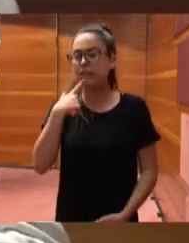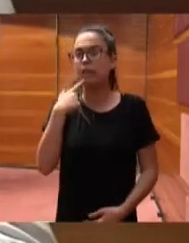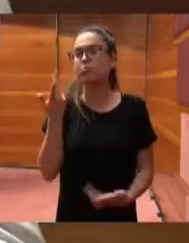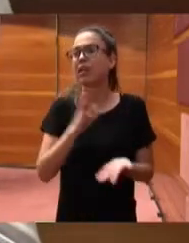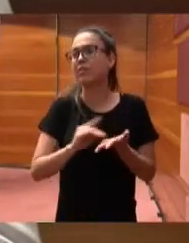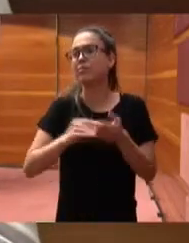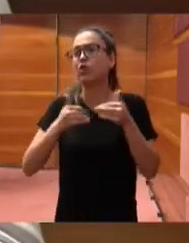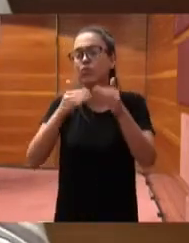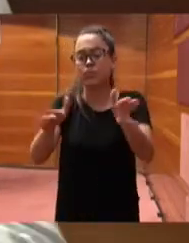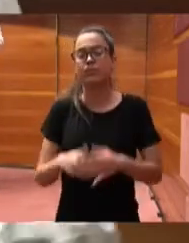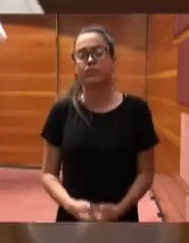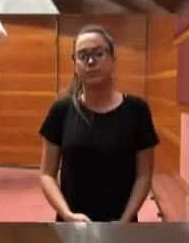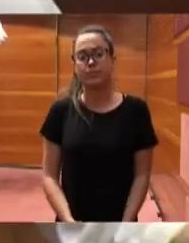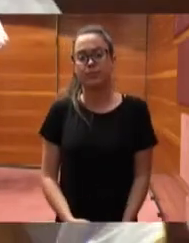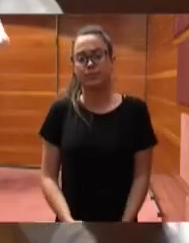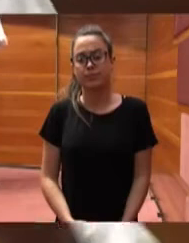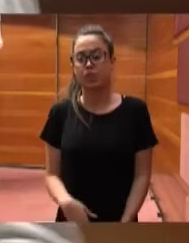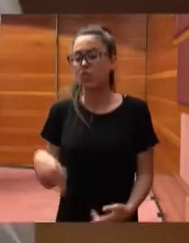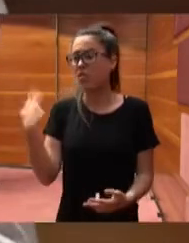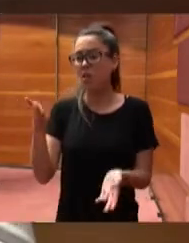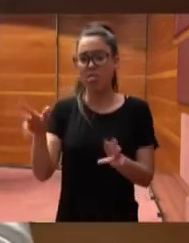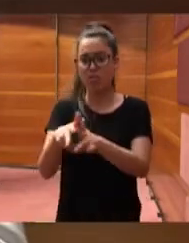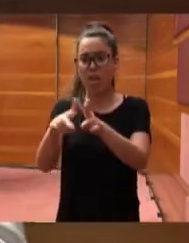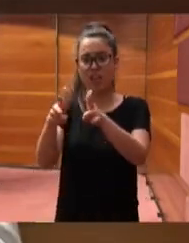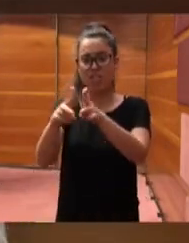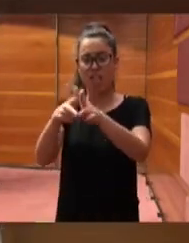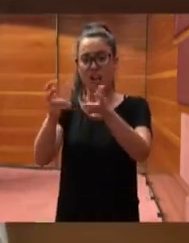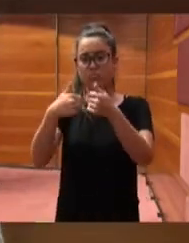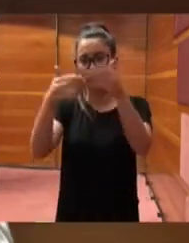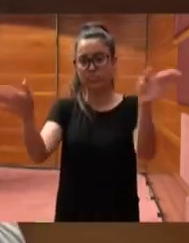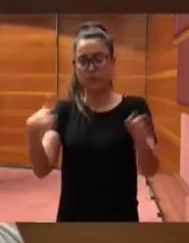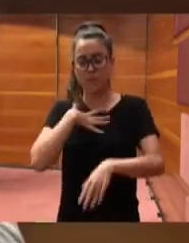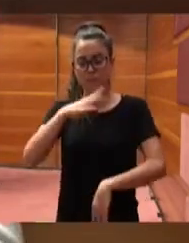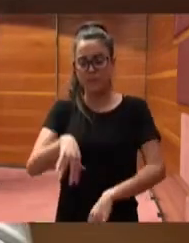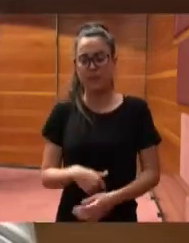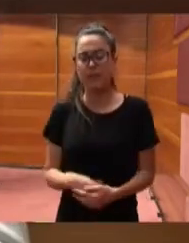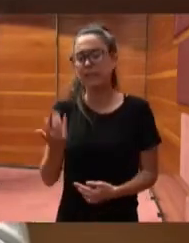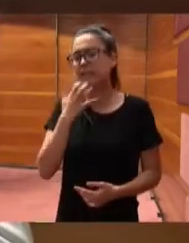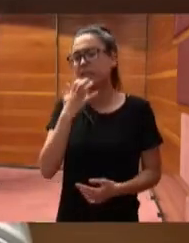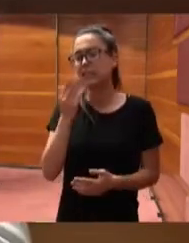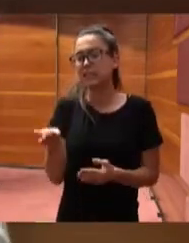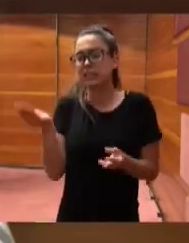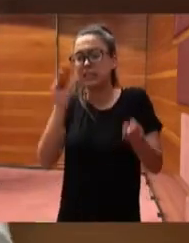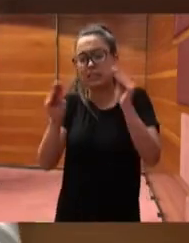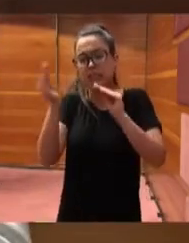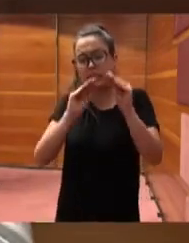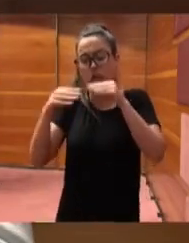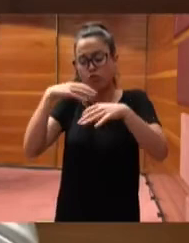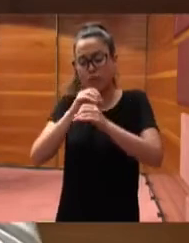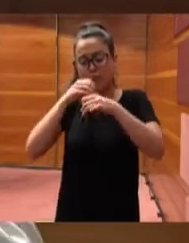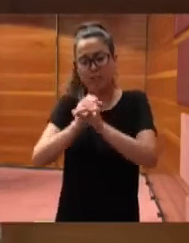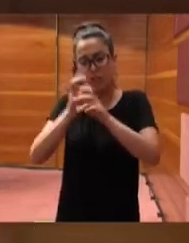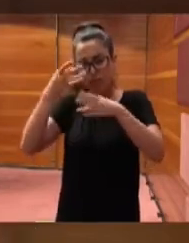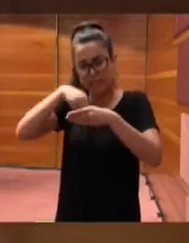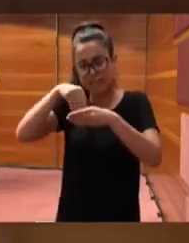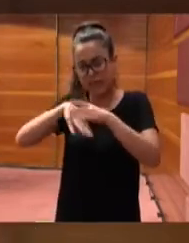la tengo bien compartida, la puedo compartir además con la ciudadanía. Le aplico Business Intelligence y hago observatorios internos que me llevan a